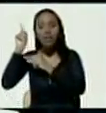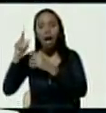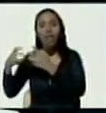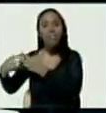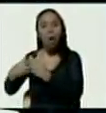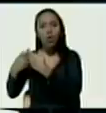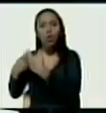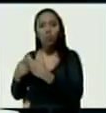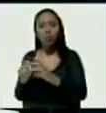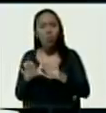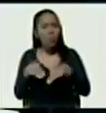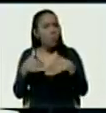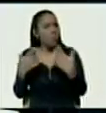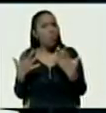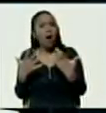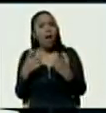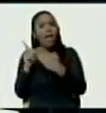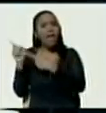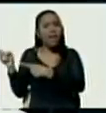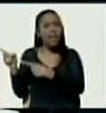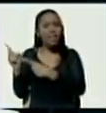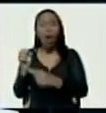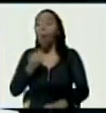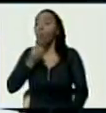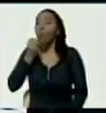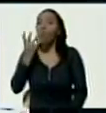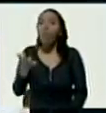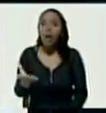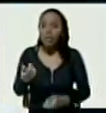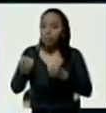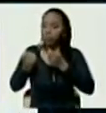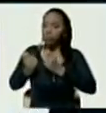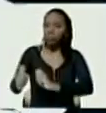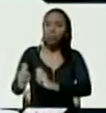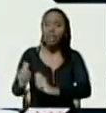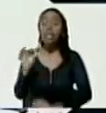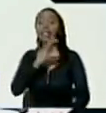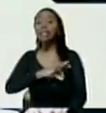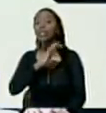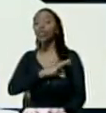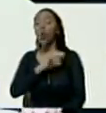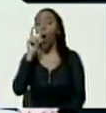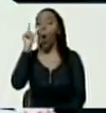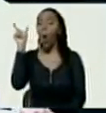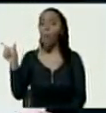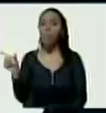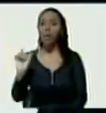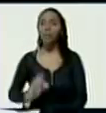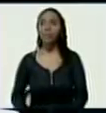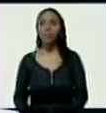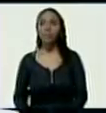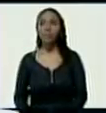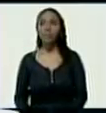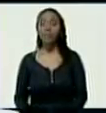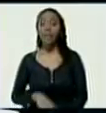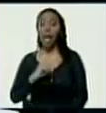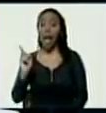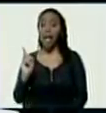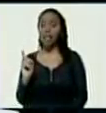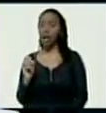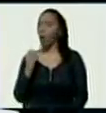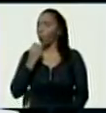¿Cuál era esa buena intención del señor Betancourt? Esa buena